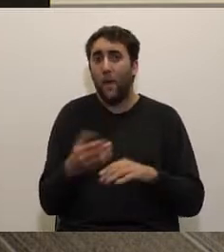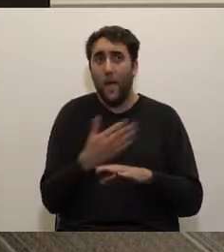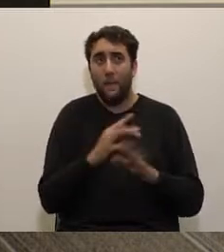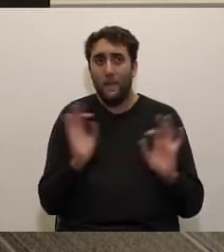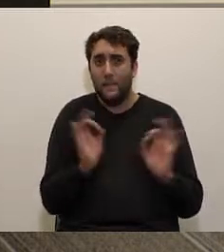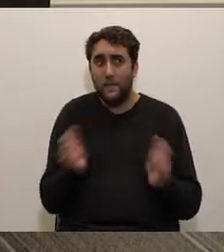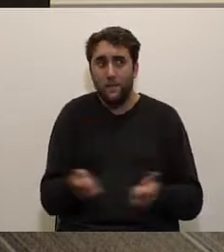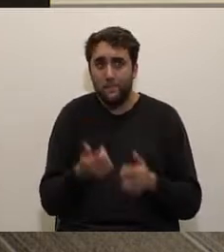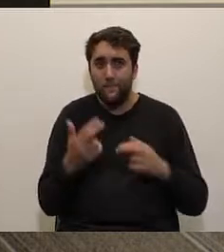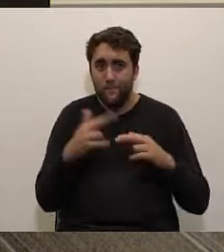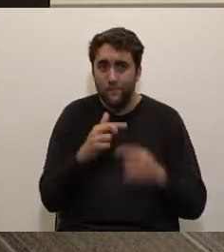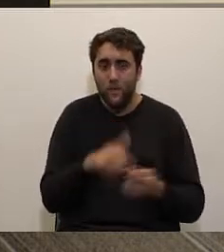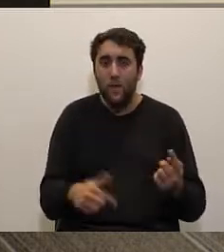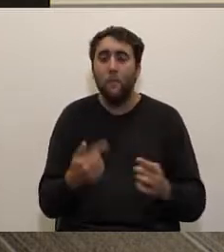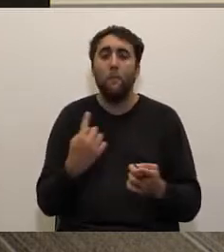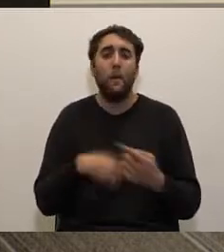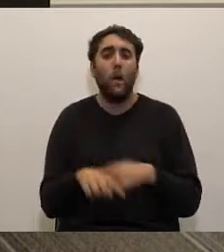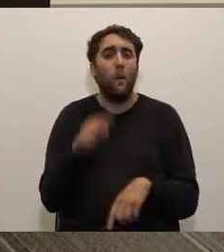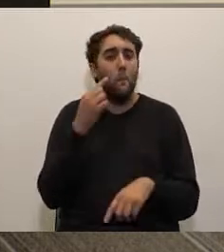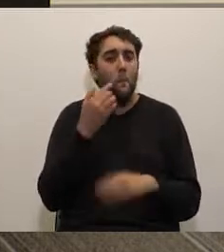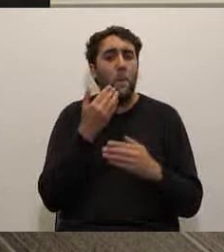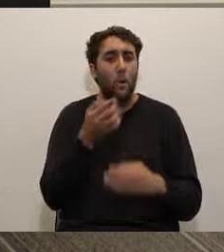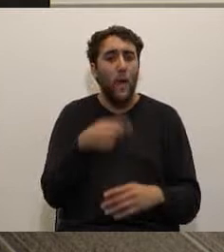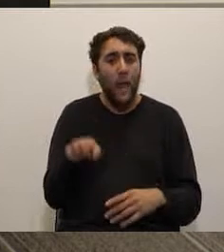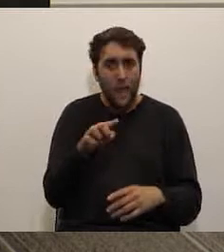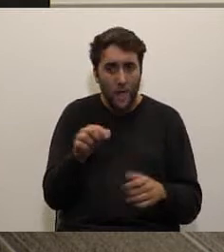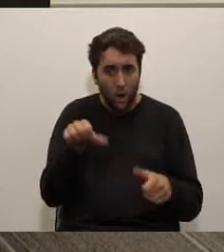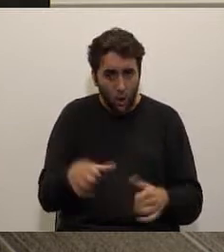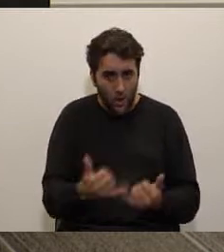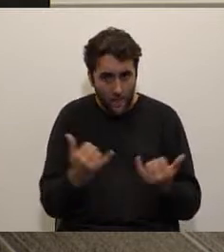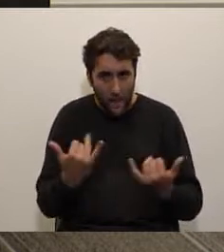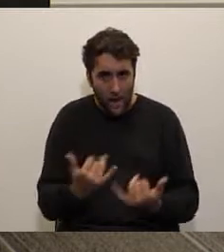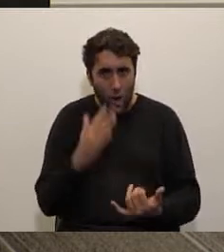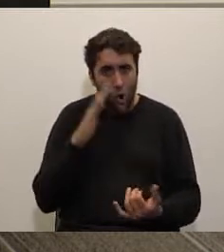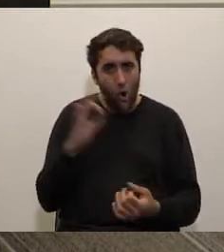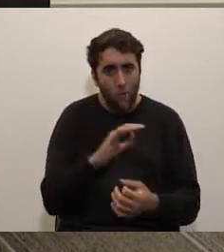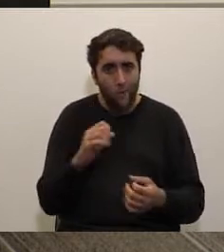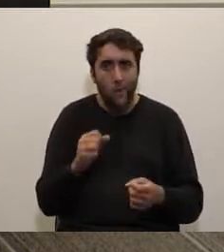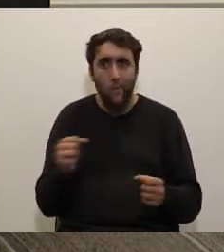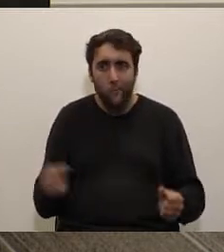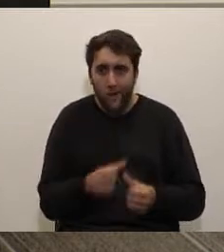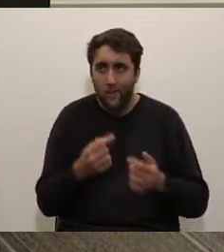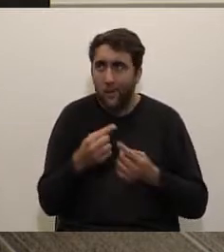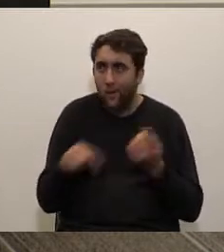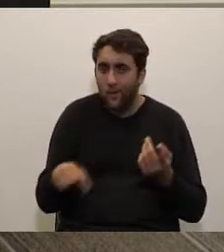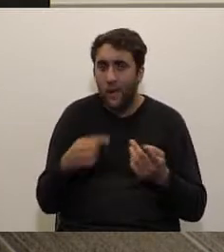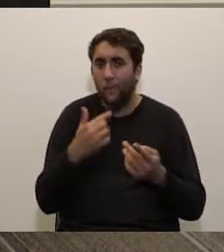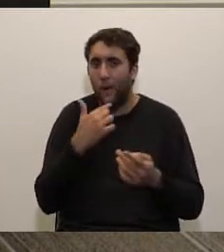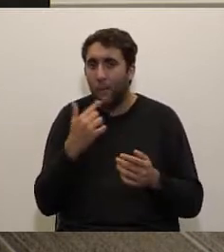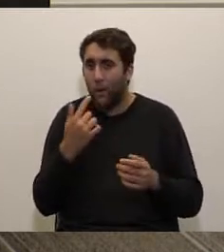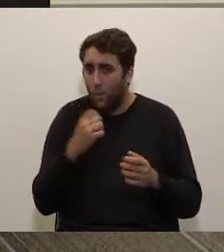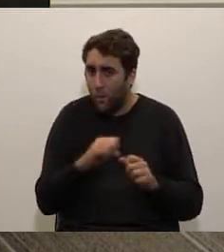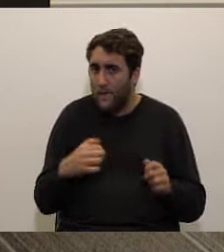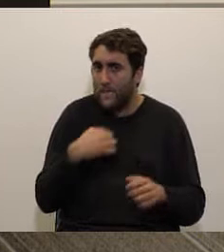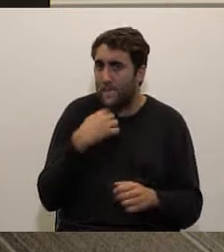posibilidad, preguntarles un poco qué oportunidades ofrece el activismo digital en el sentido de generar